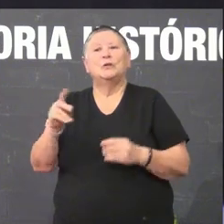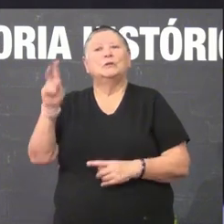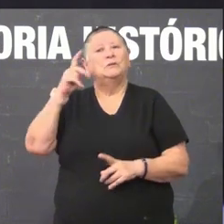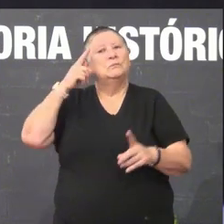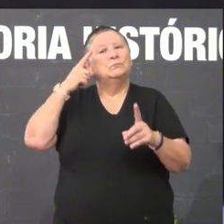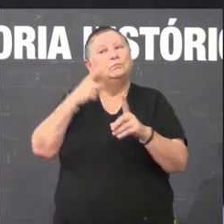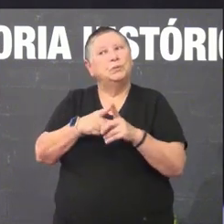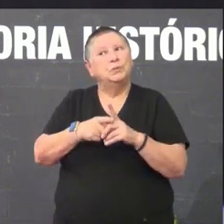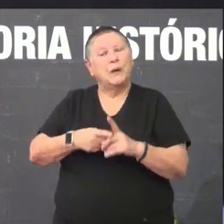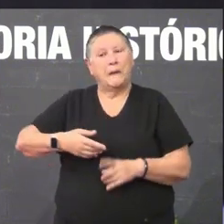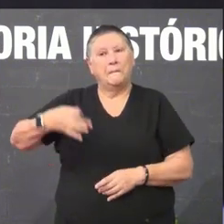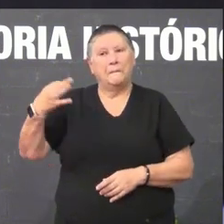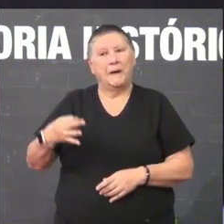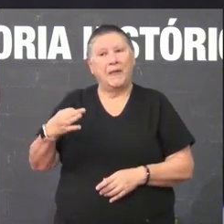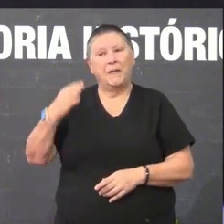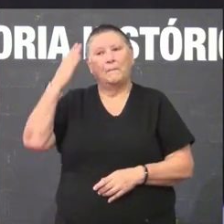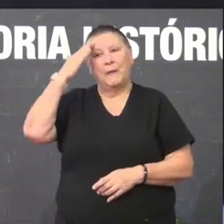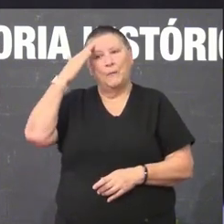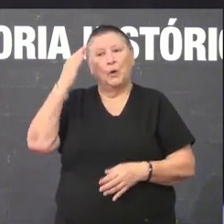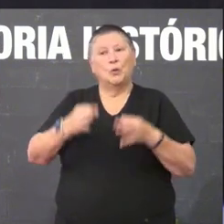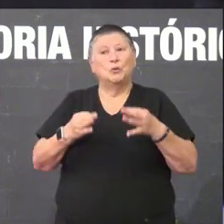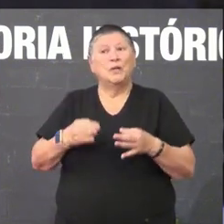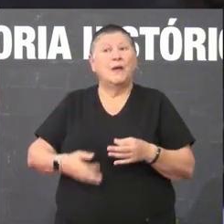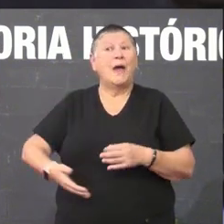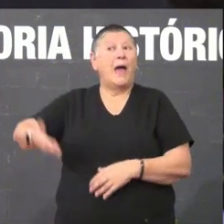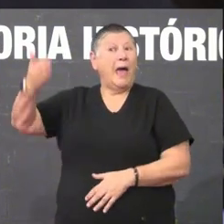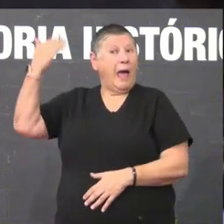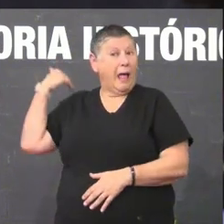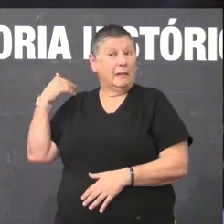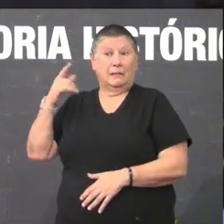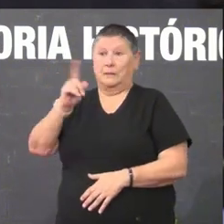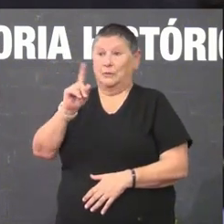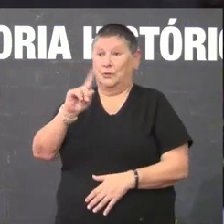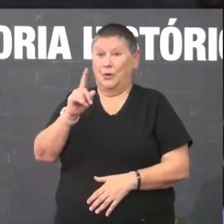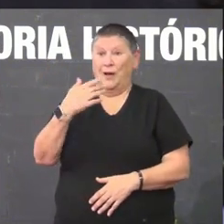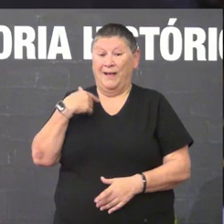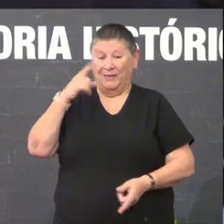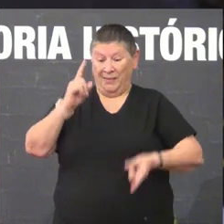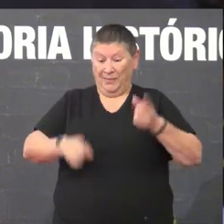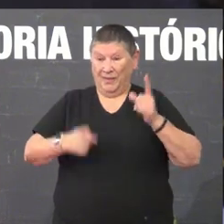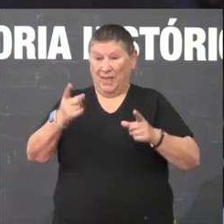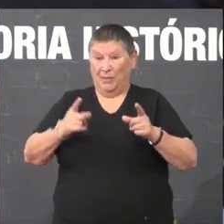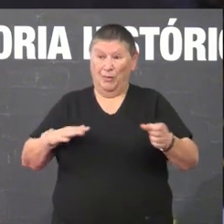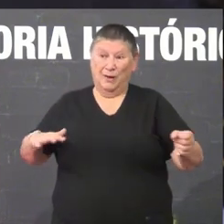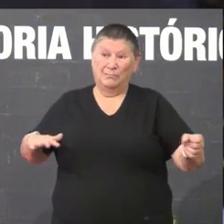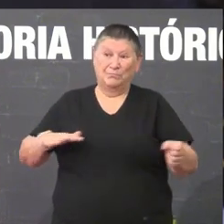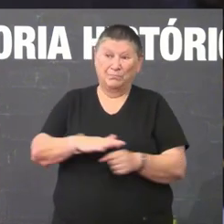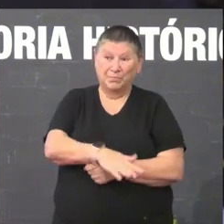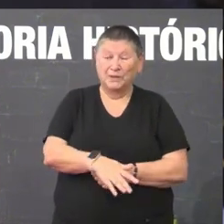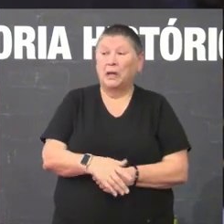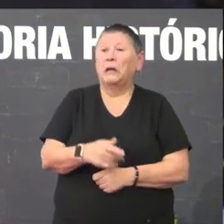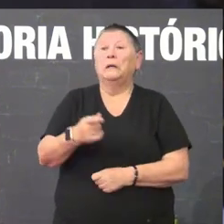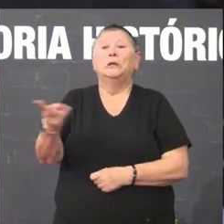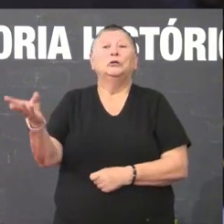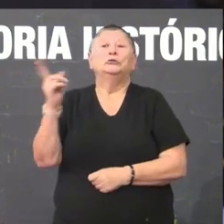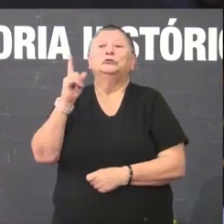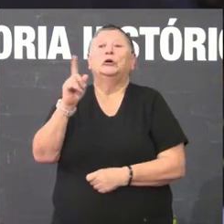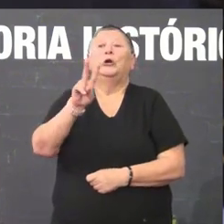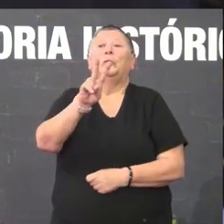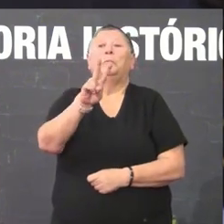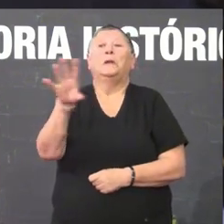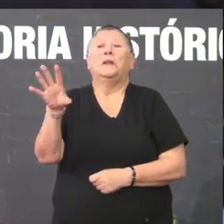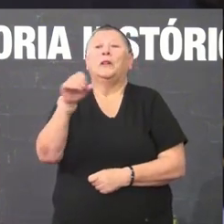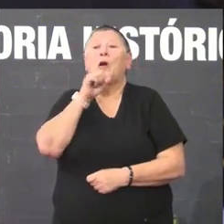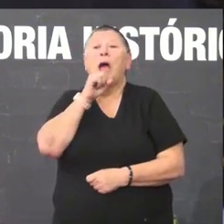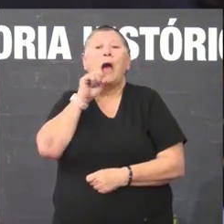eso no siempre fue así justo después de que cayera La dictadura lo que había eran pues 25 abuelas de la Plaza de